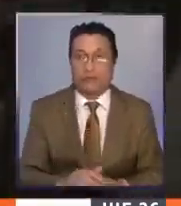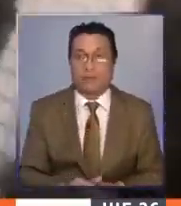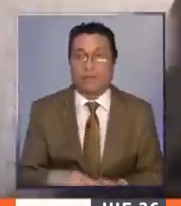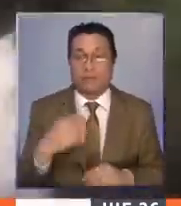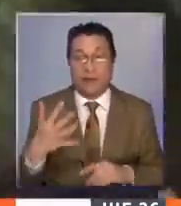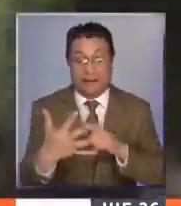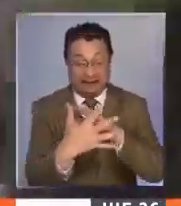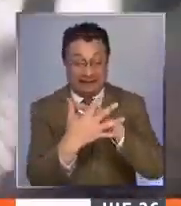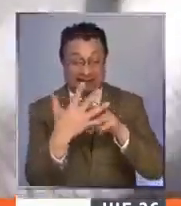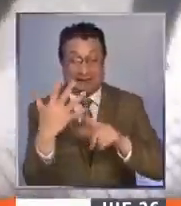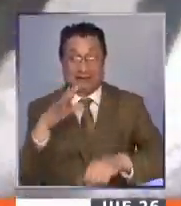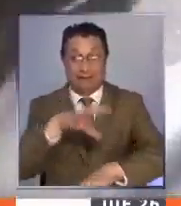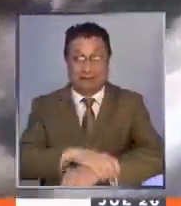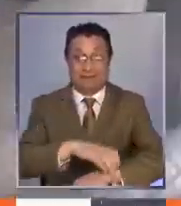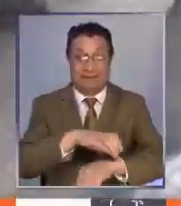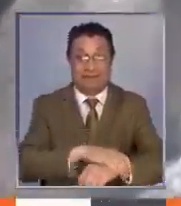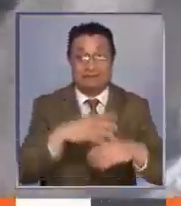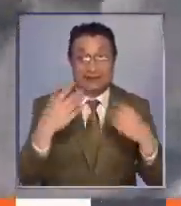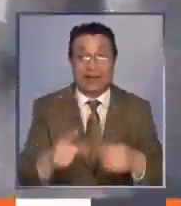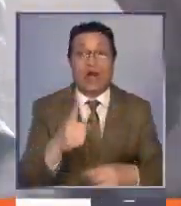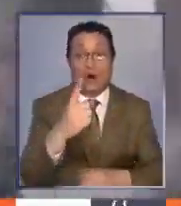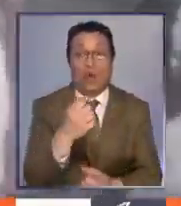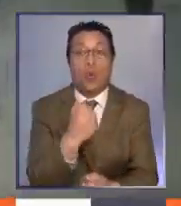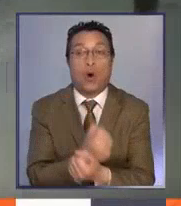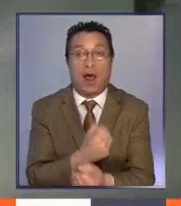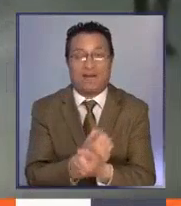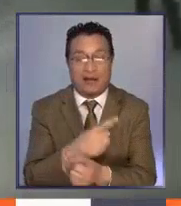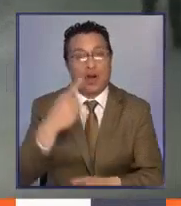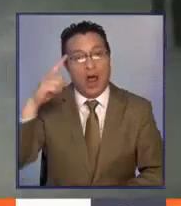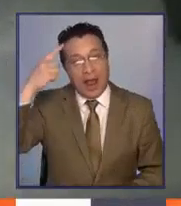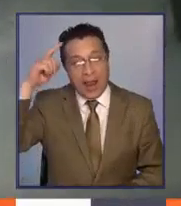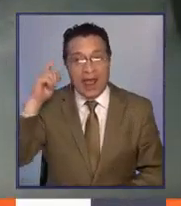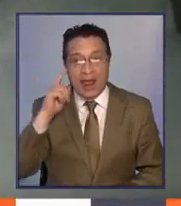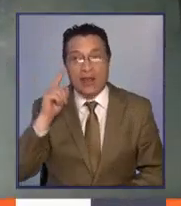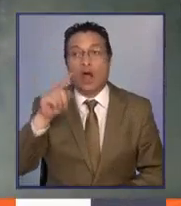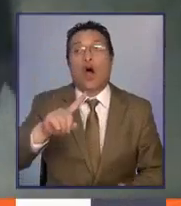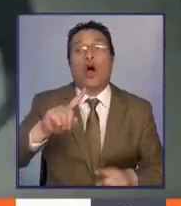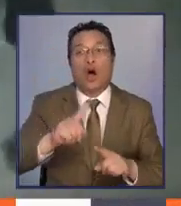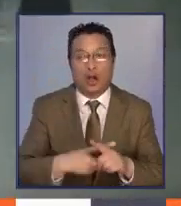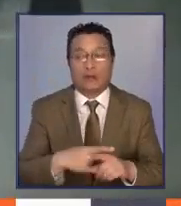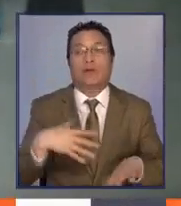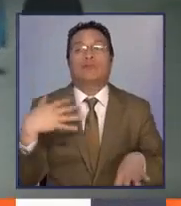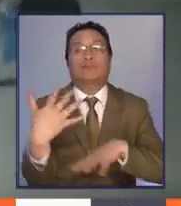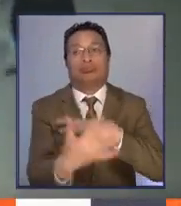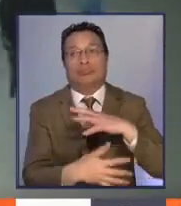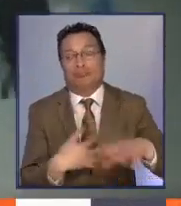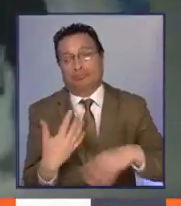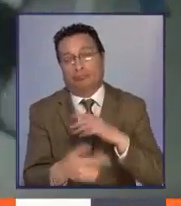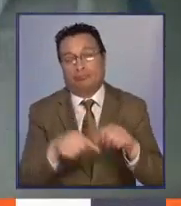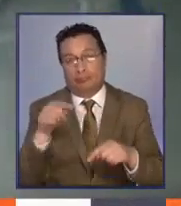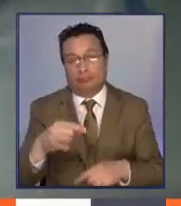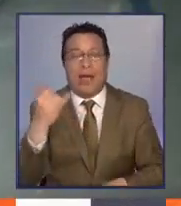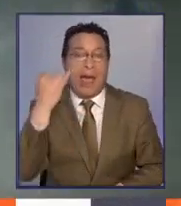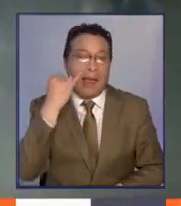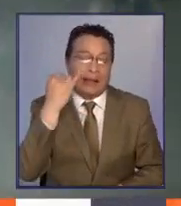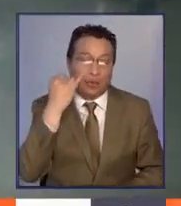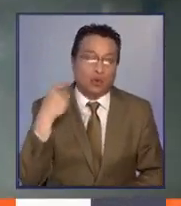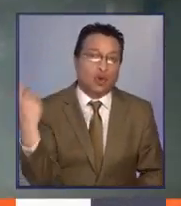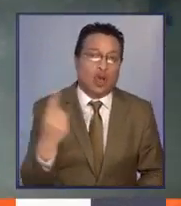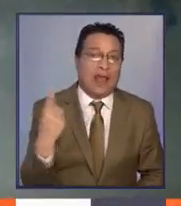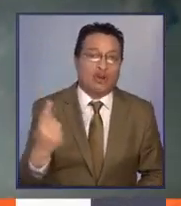5 detenidos en el operativo, un carabinero resultó lesionado en esta nueva jornada de incidentes en el Instituto Nacional.